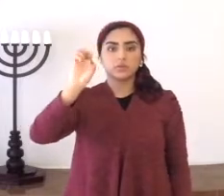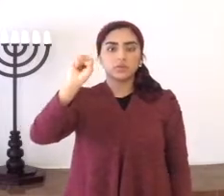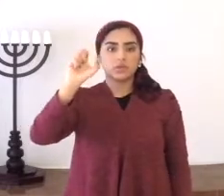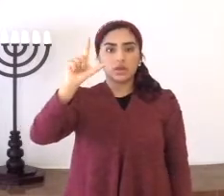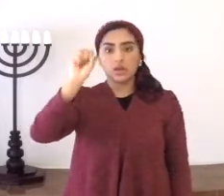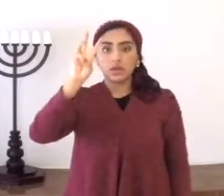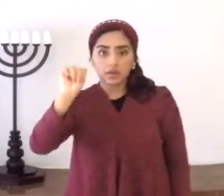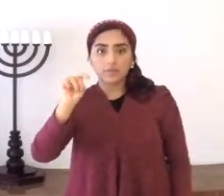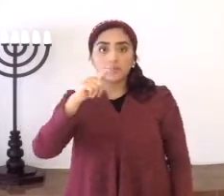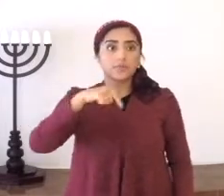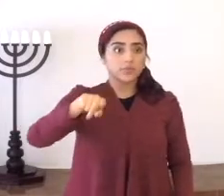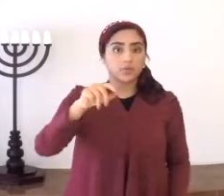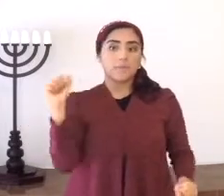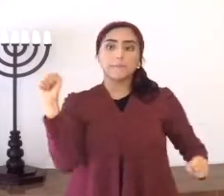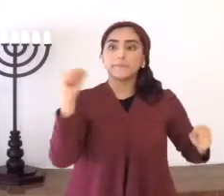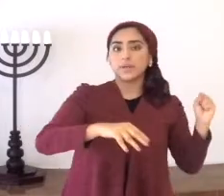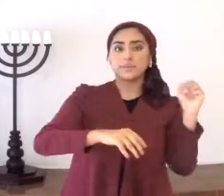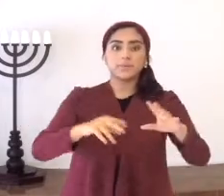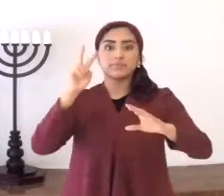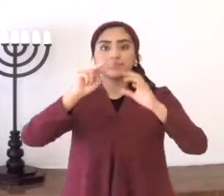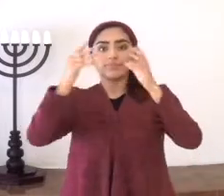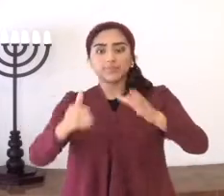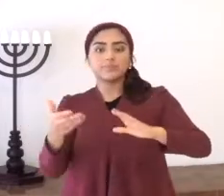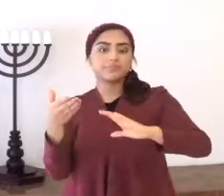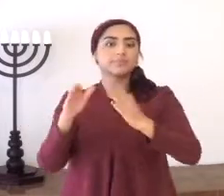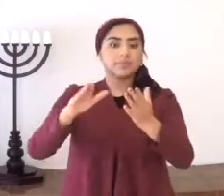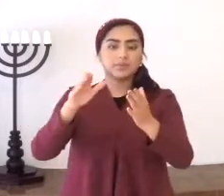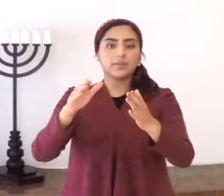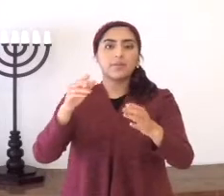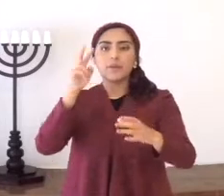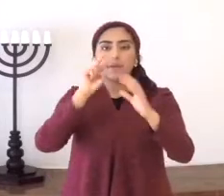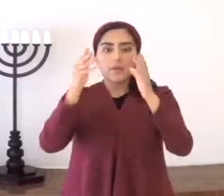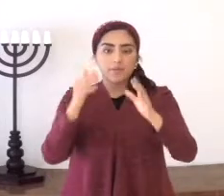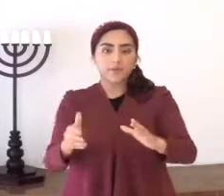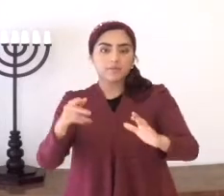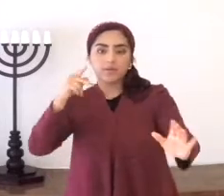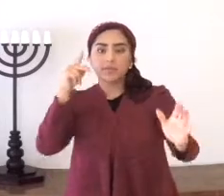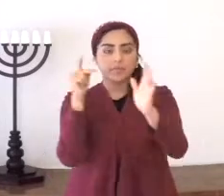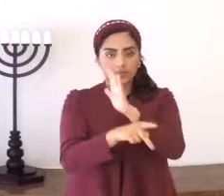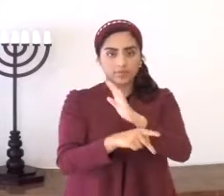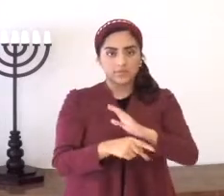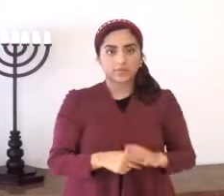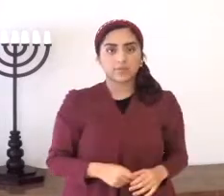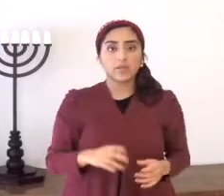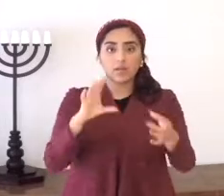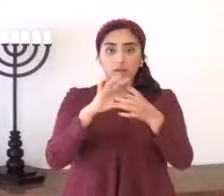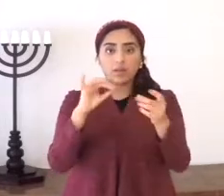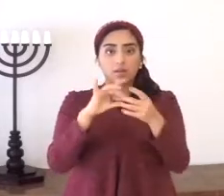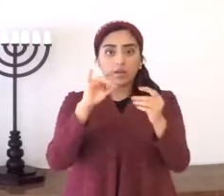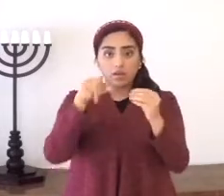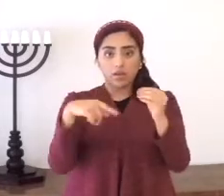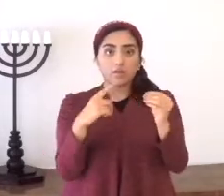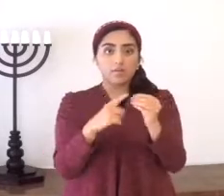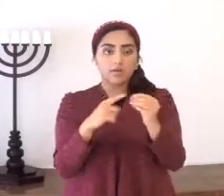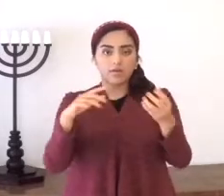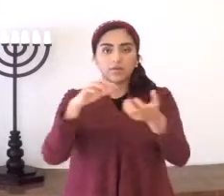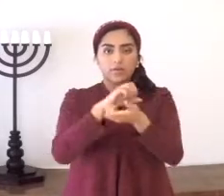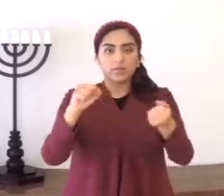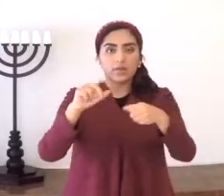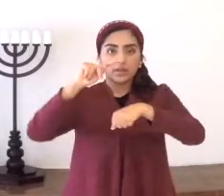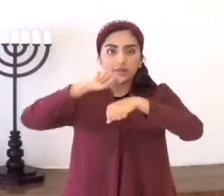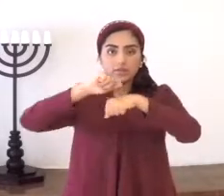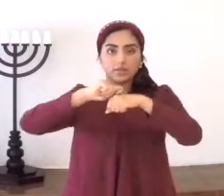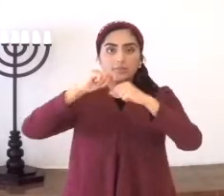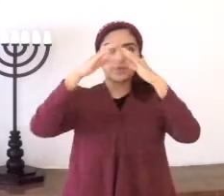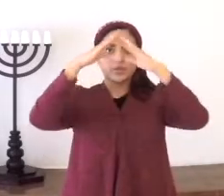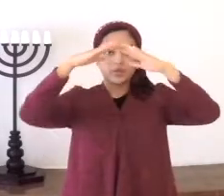Jerusalén, que apedreas a los que te son enviados y matas a los profetas. Estaba profetizando Yahshua HaMashiach sobre la